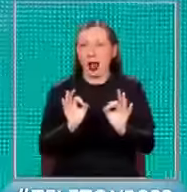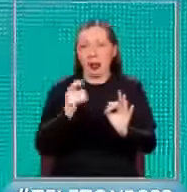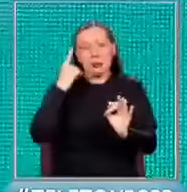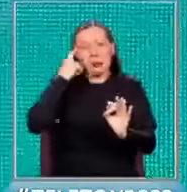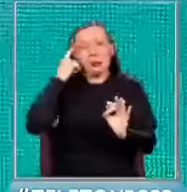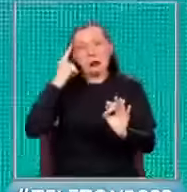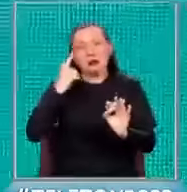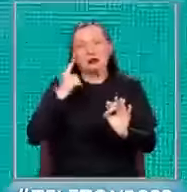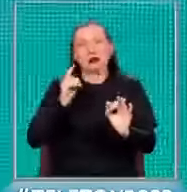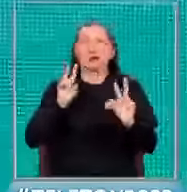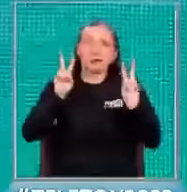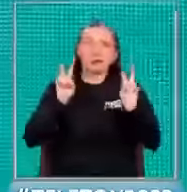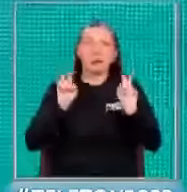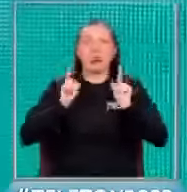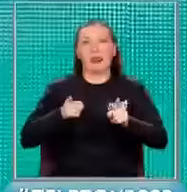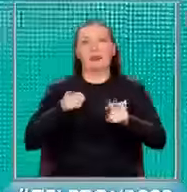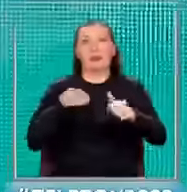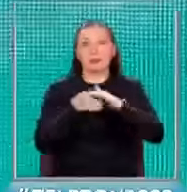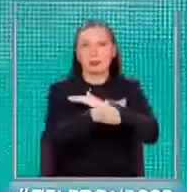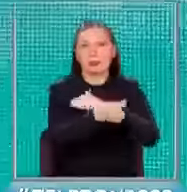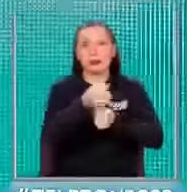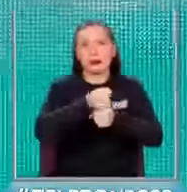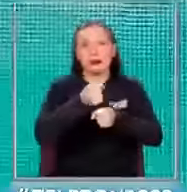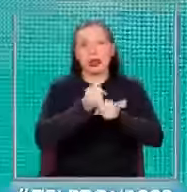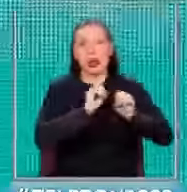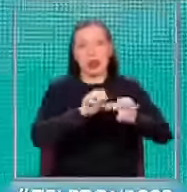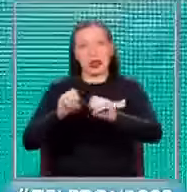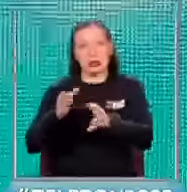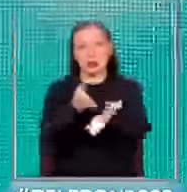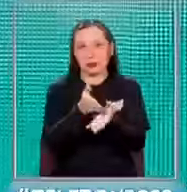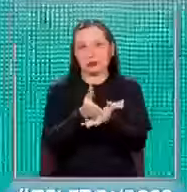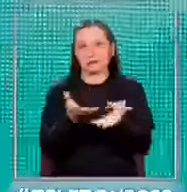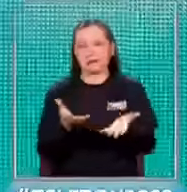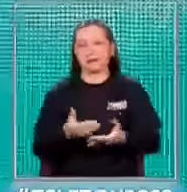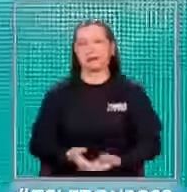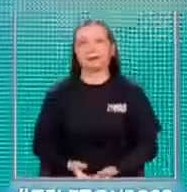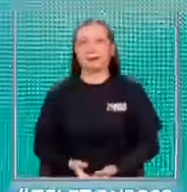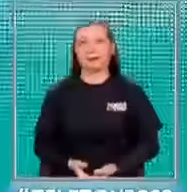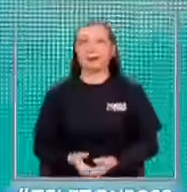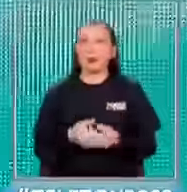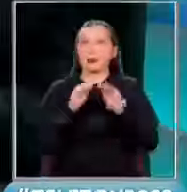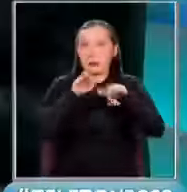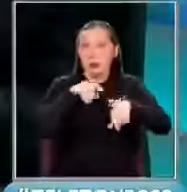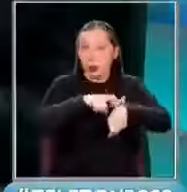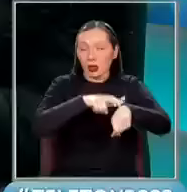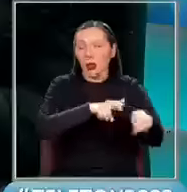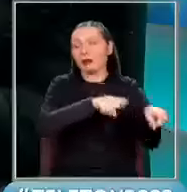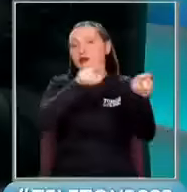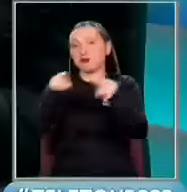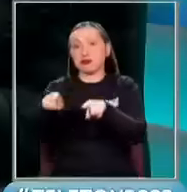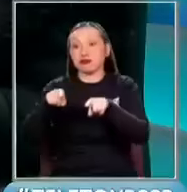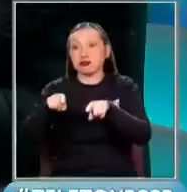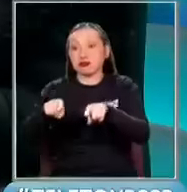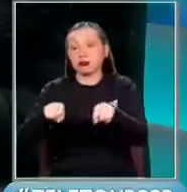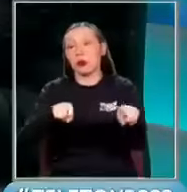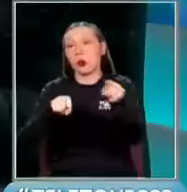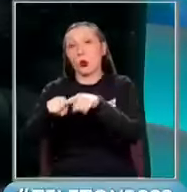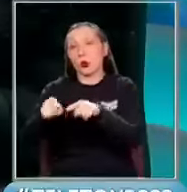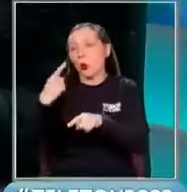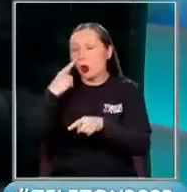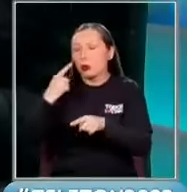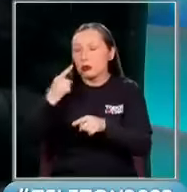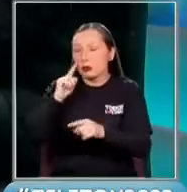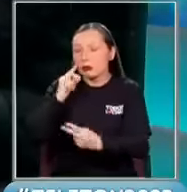uno, entre comillas, debería hacer, ir a hacer clases. Y de manera paralela conocí